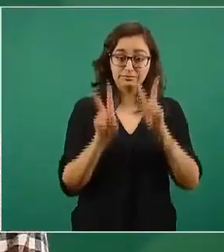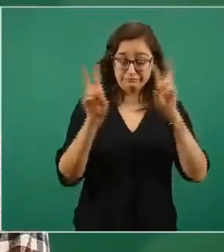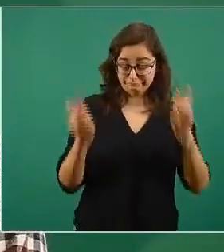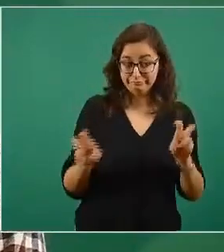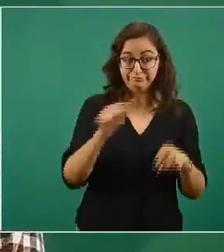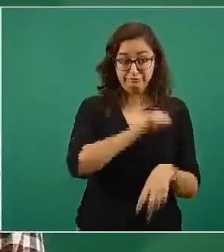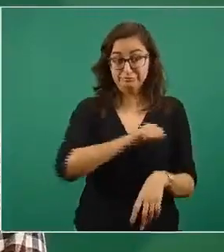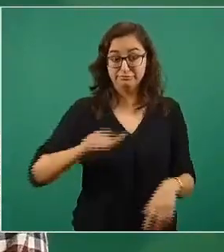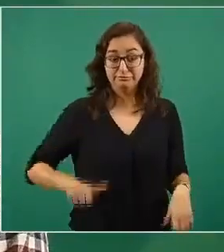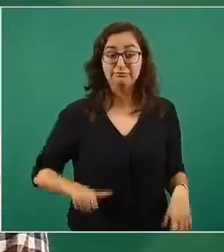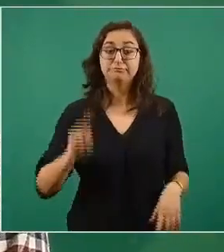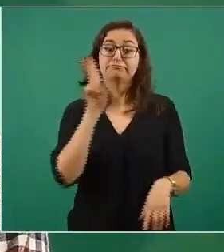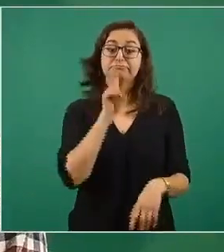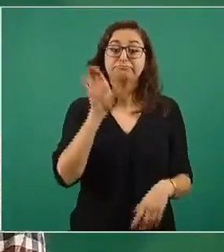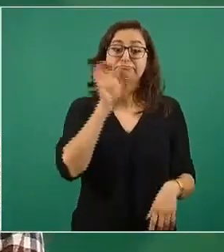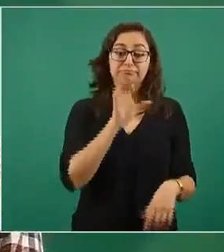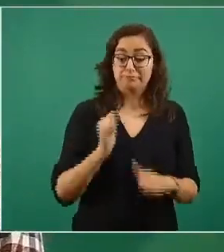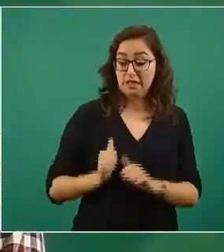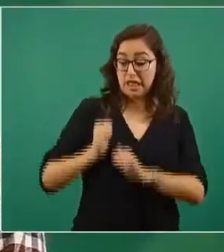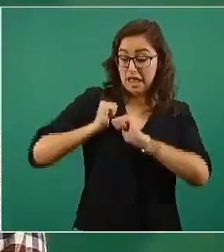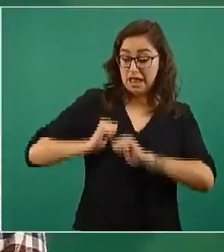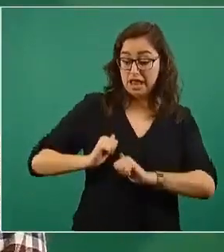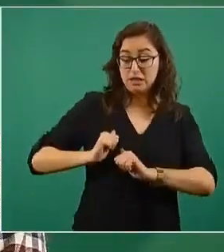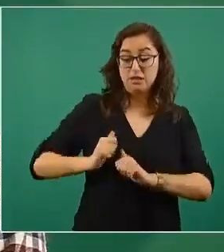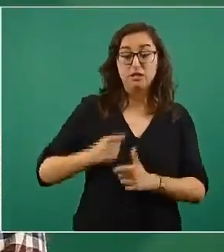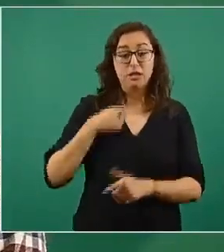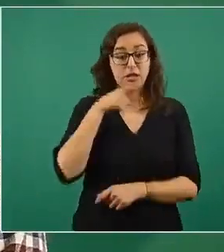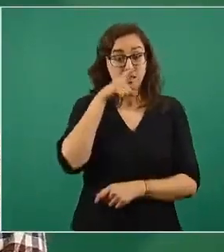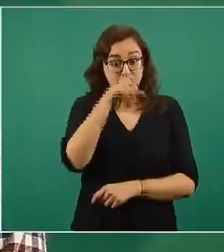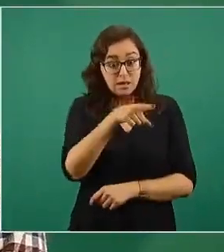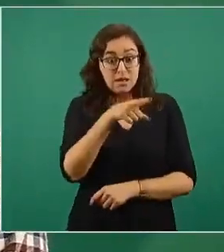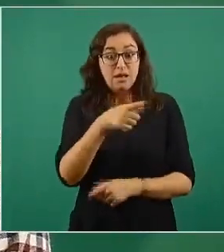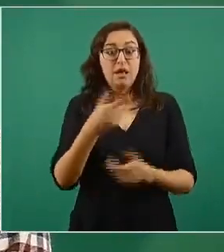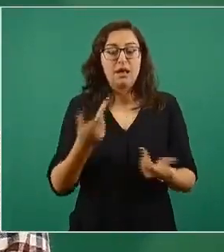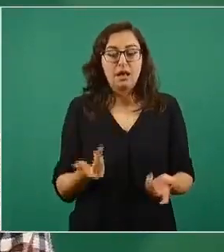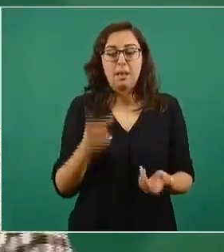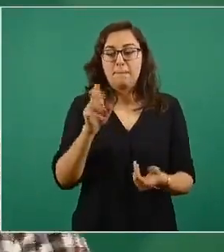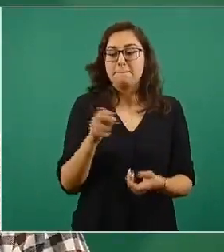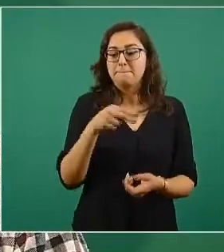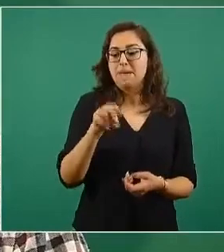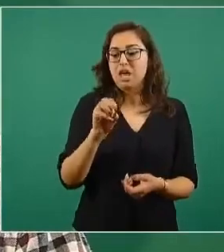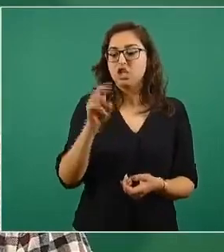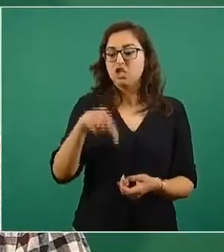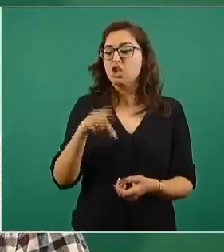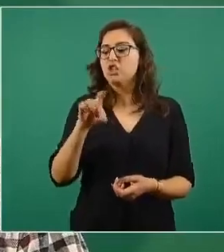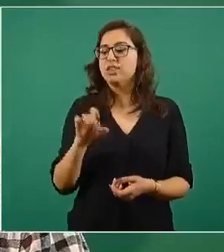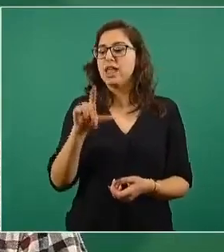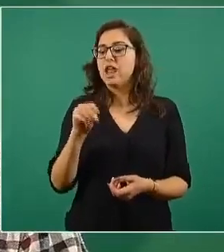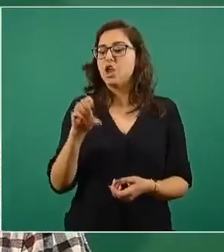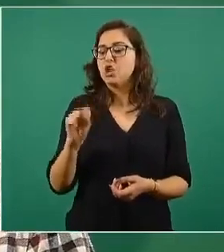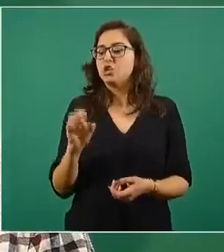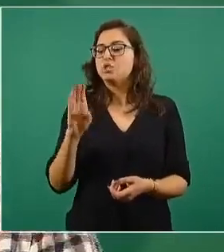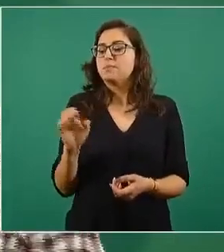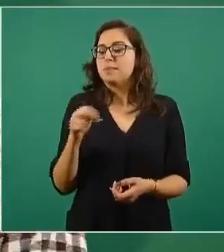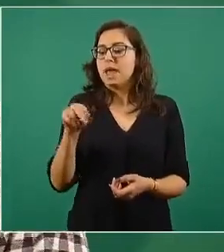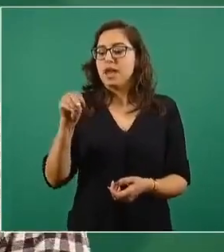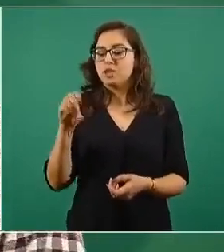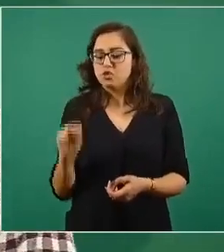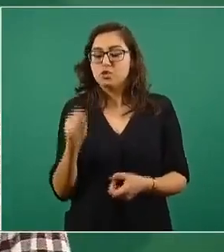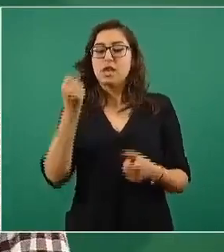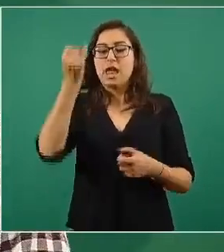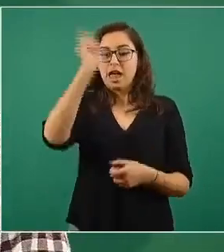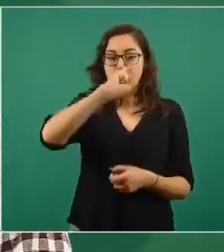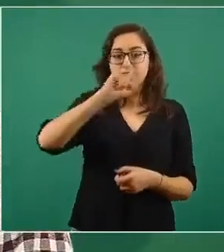la demarcación territorial a la que corresponde el Peñón de los Baños, como la Jefatura de Gobierno de la Ciudad de México, tomarán